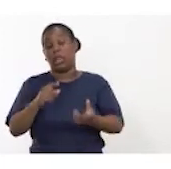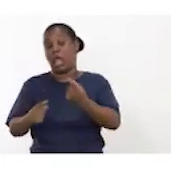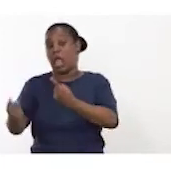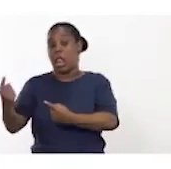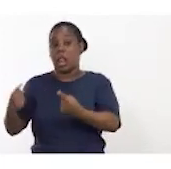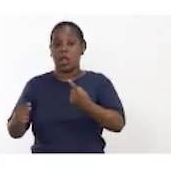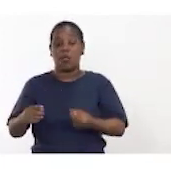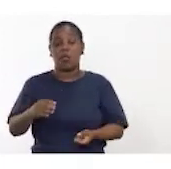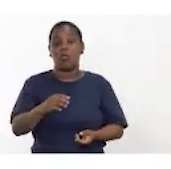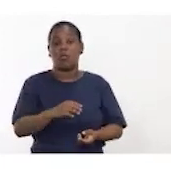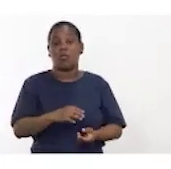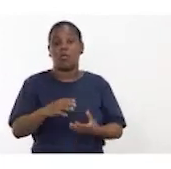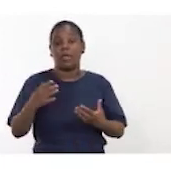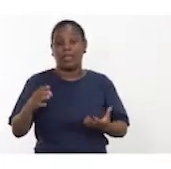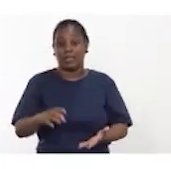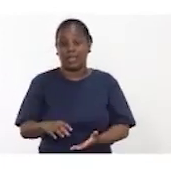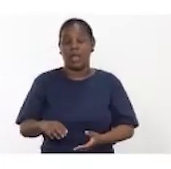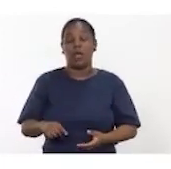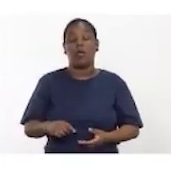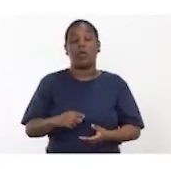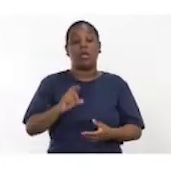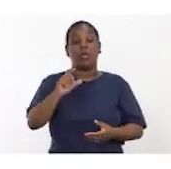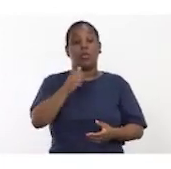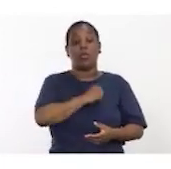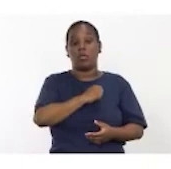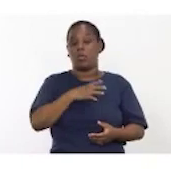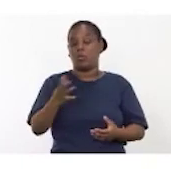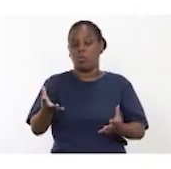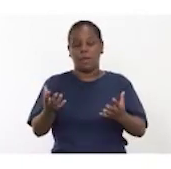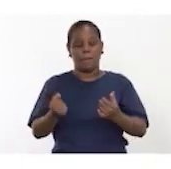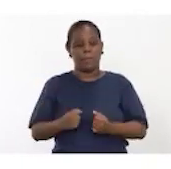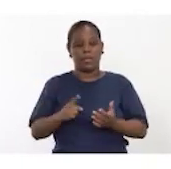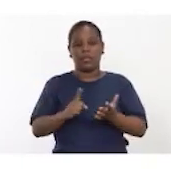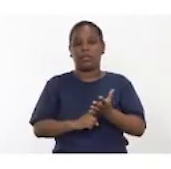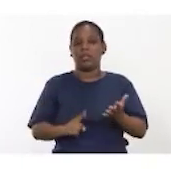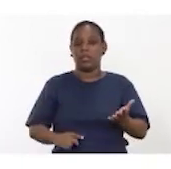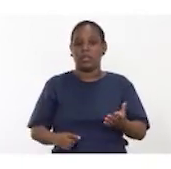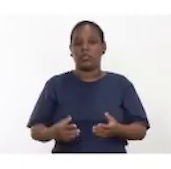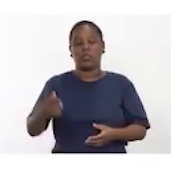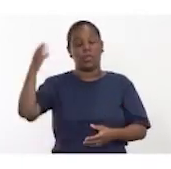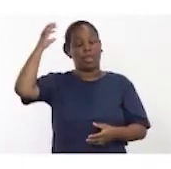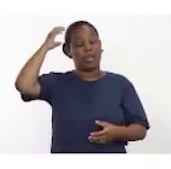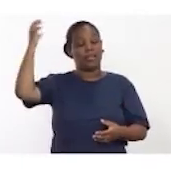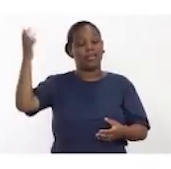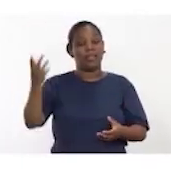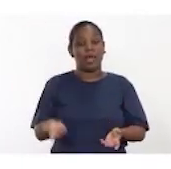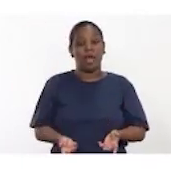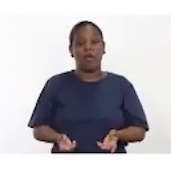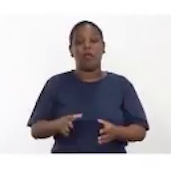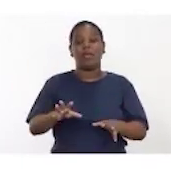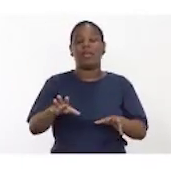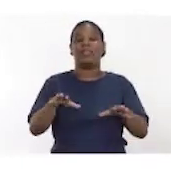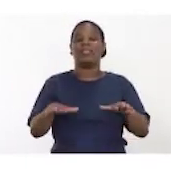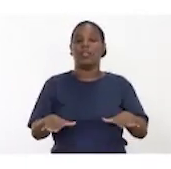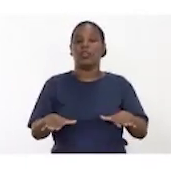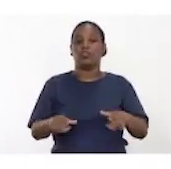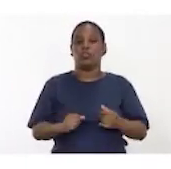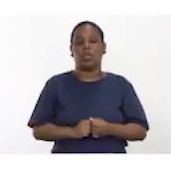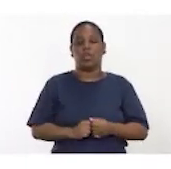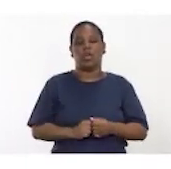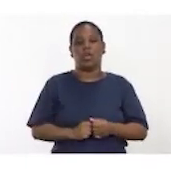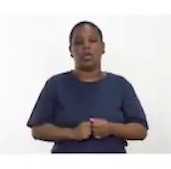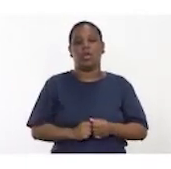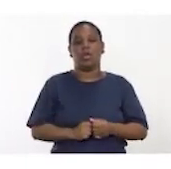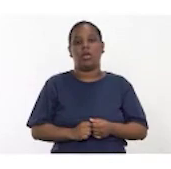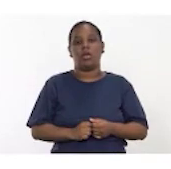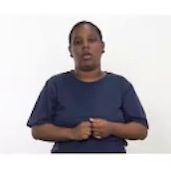determinados estados en los cuales no emite energía, que se llaman estados estacionarios, a los cuales pertenece